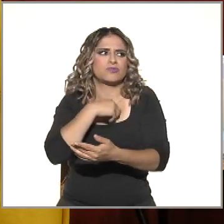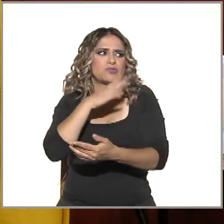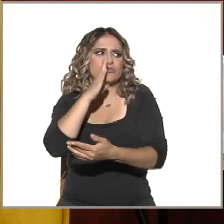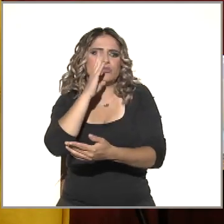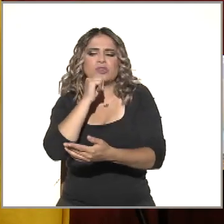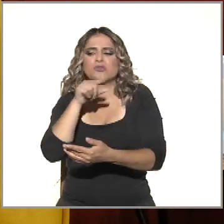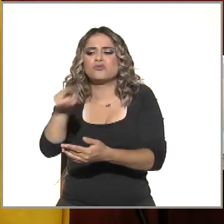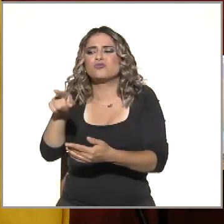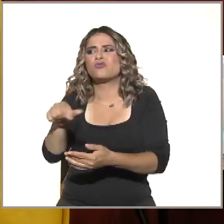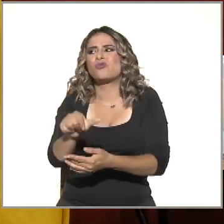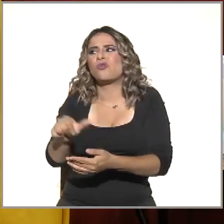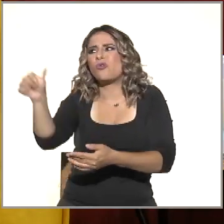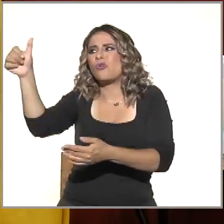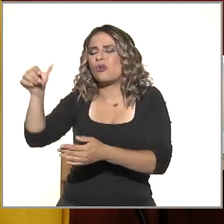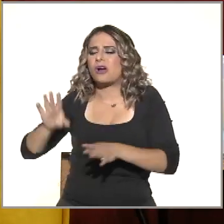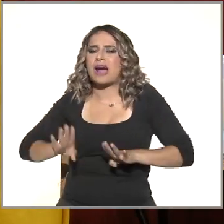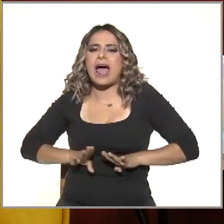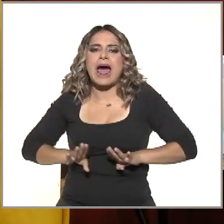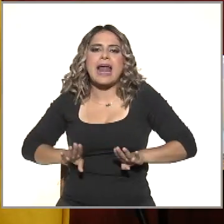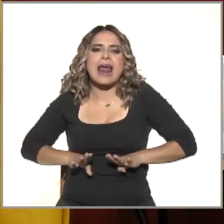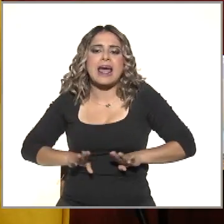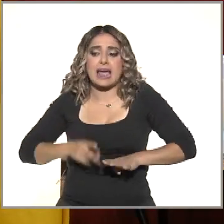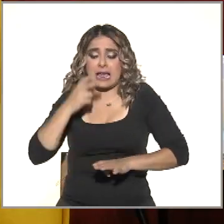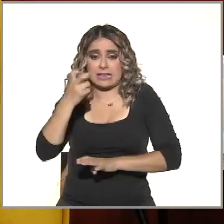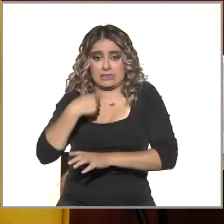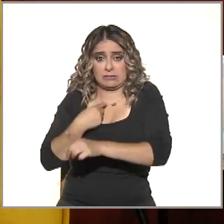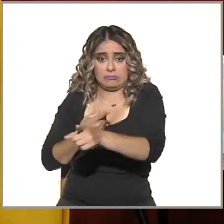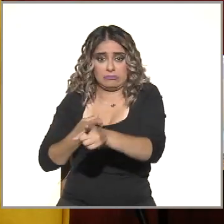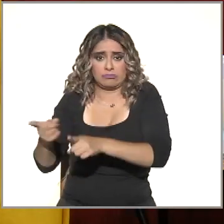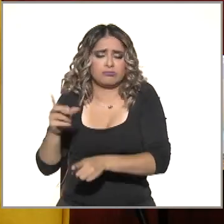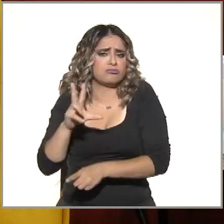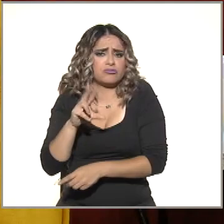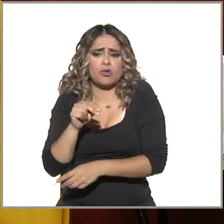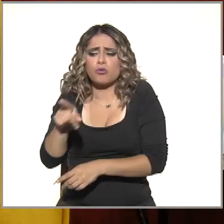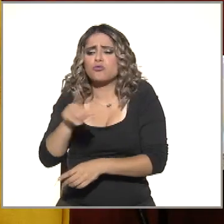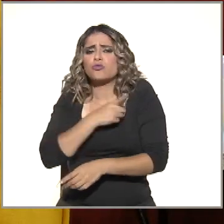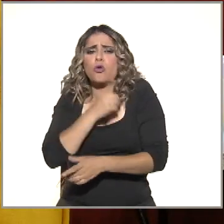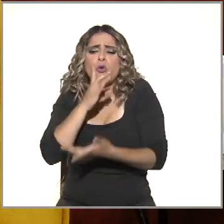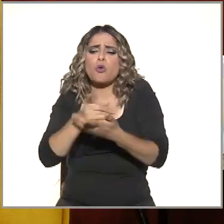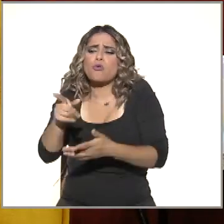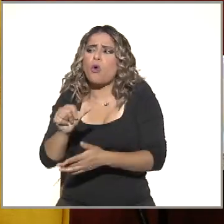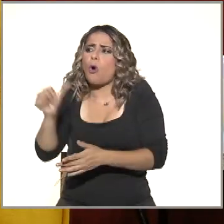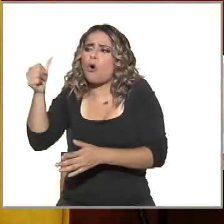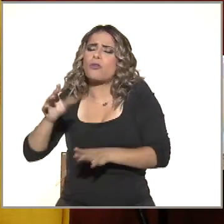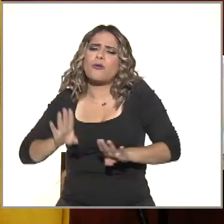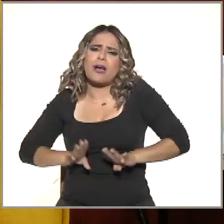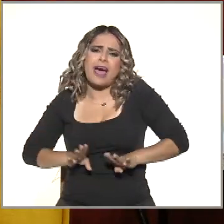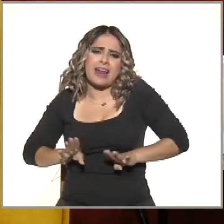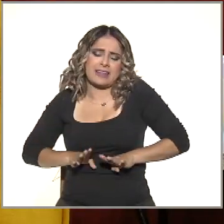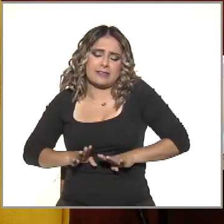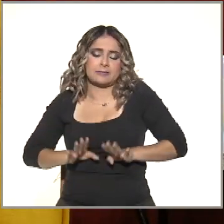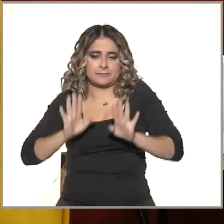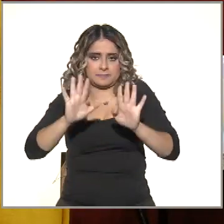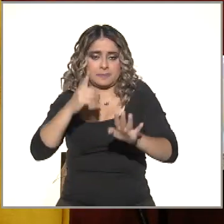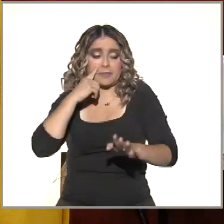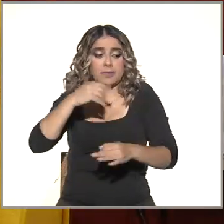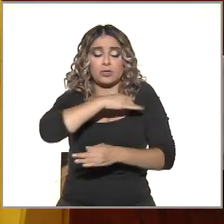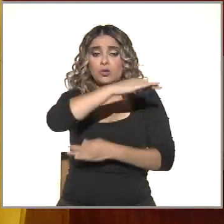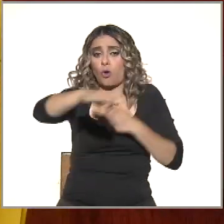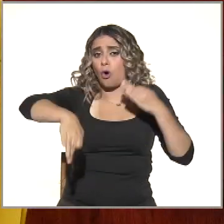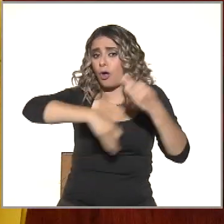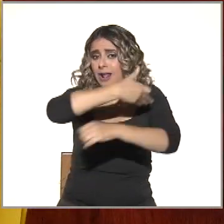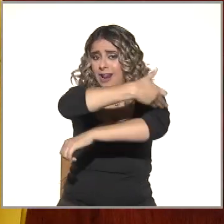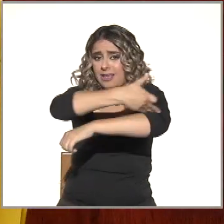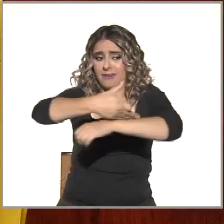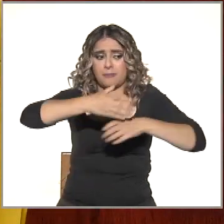a nadie, ¿no? En nuestra vida, a todos en la vida familiar, nos han dicho,